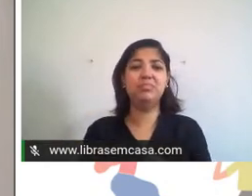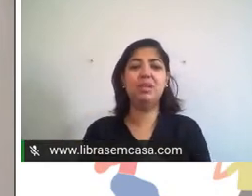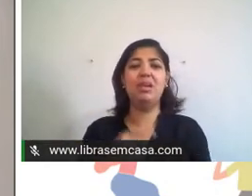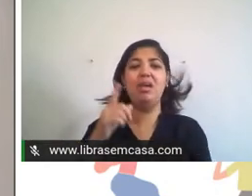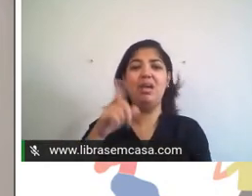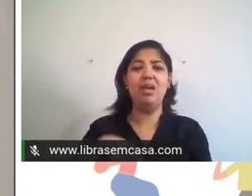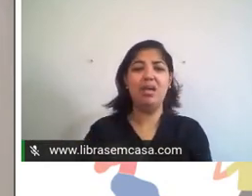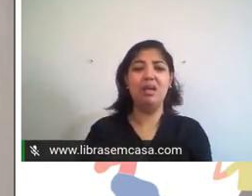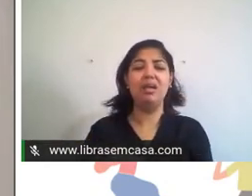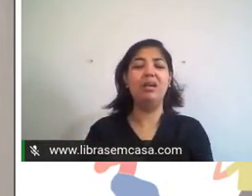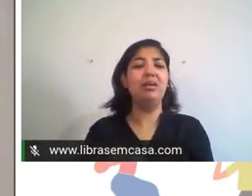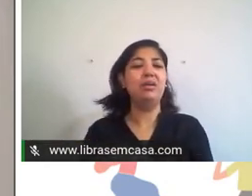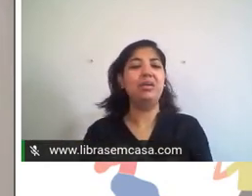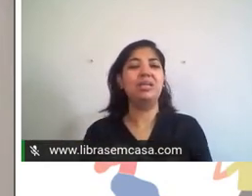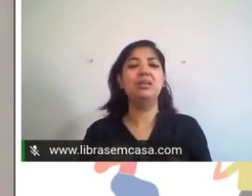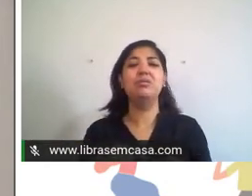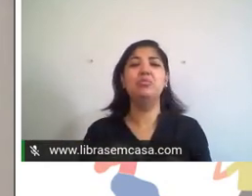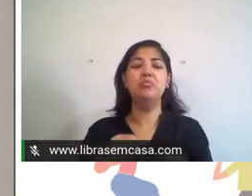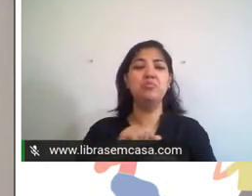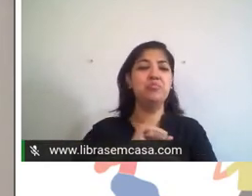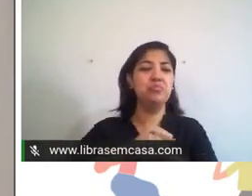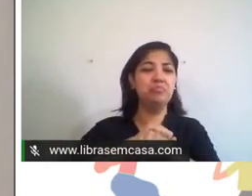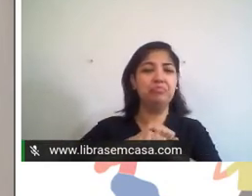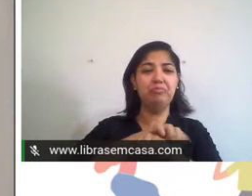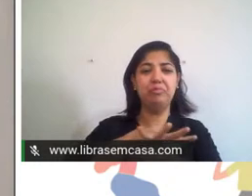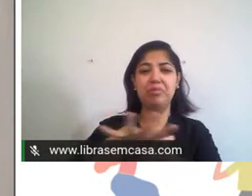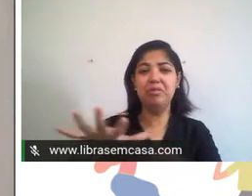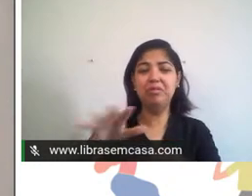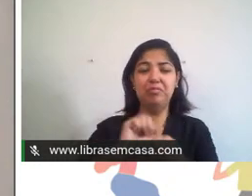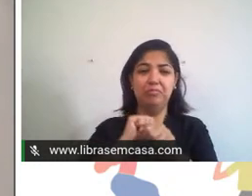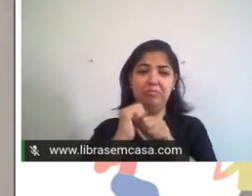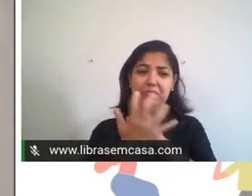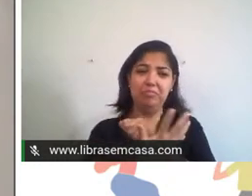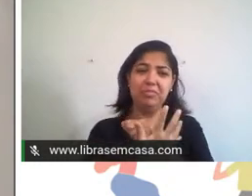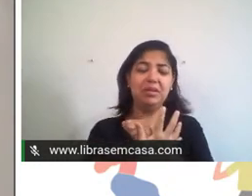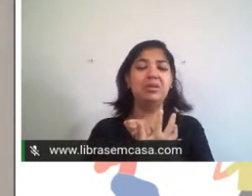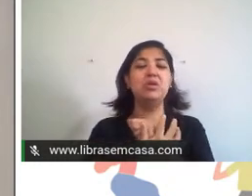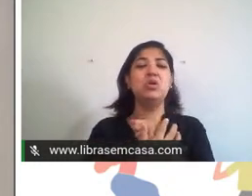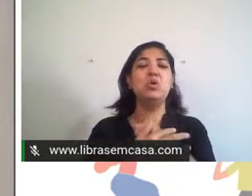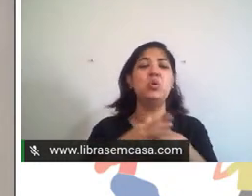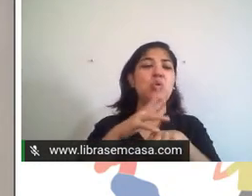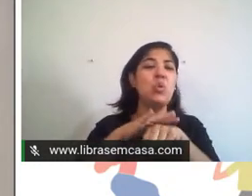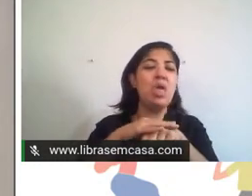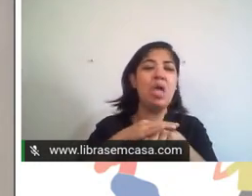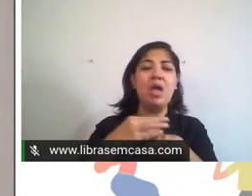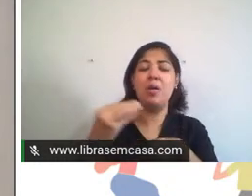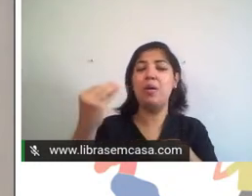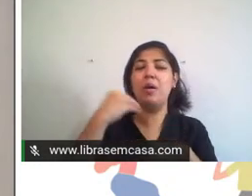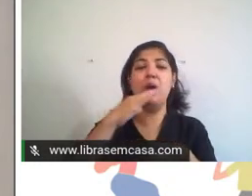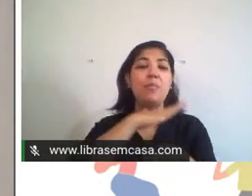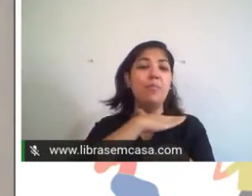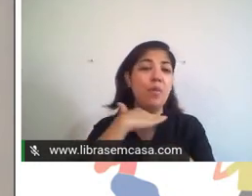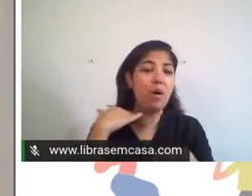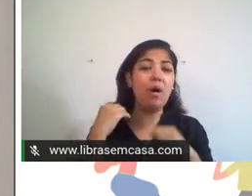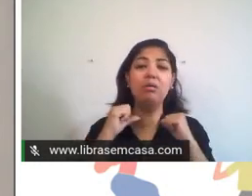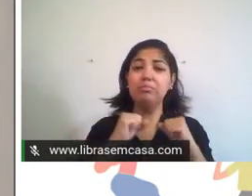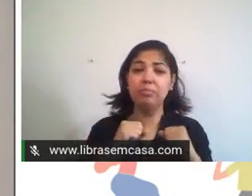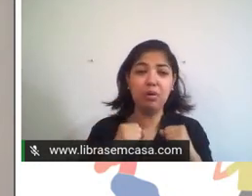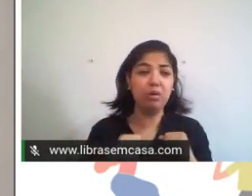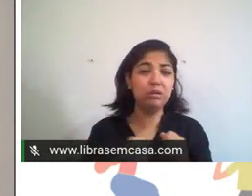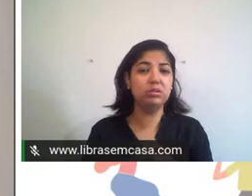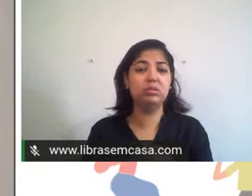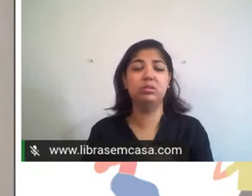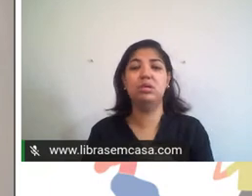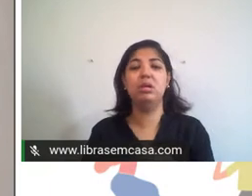tendría la letalidad que tiene si estuviéramos sanos, si estuviéramos sanas, si estuviéramos no atravesados por estas enfermedades